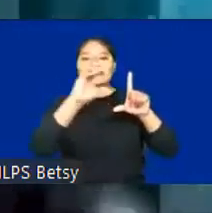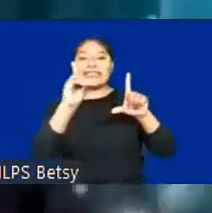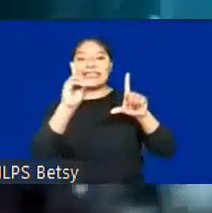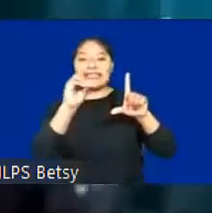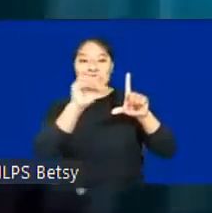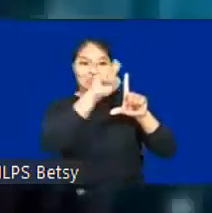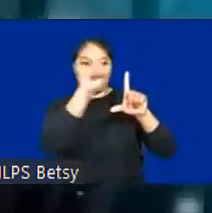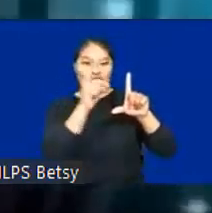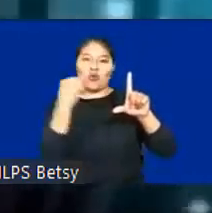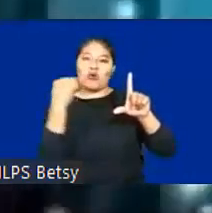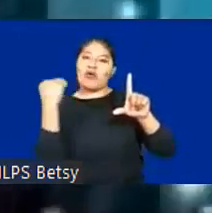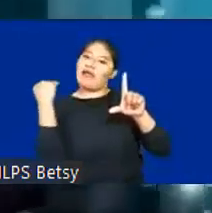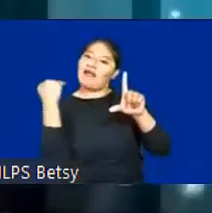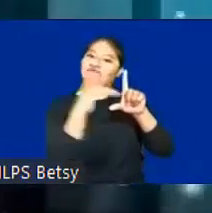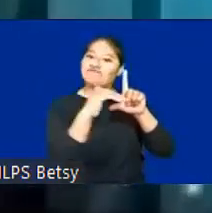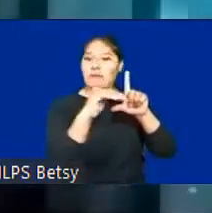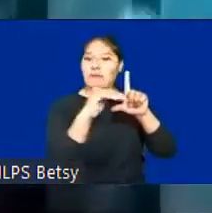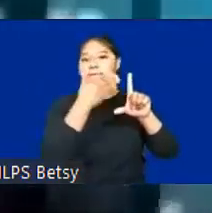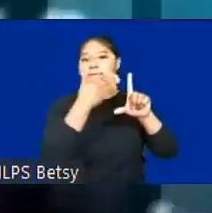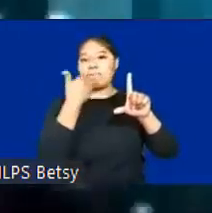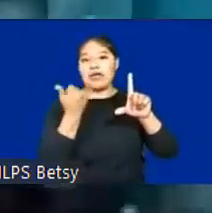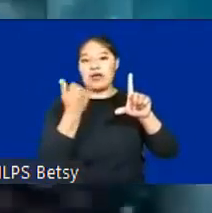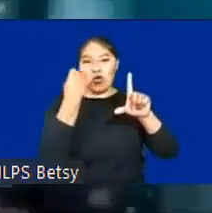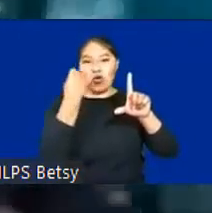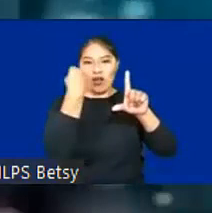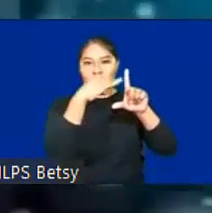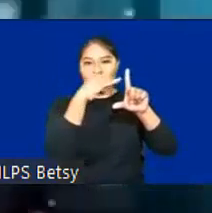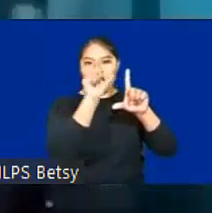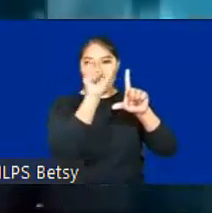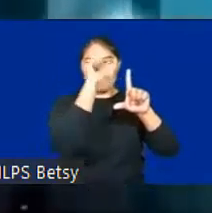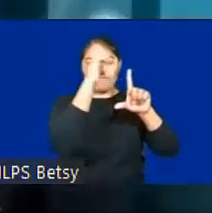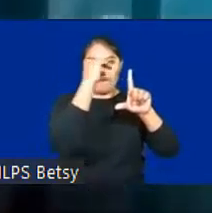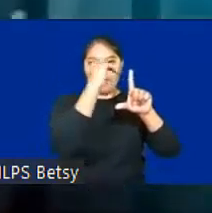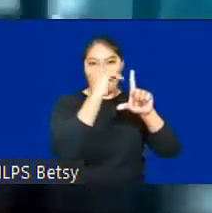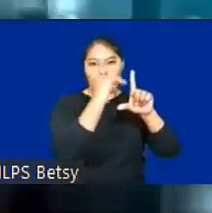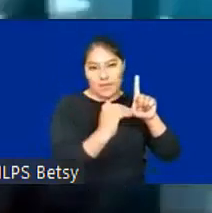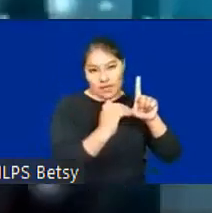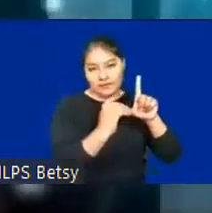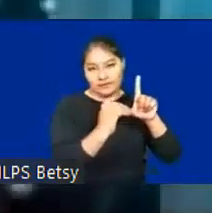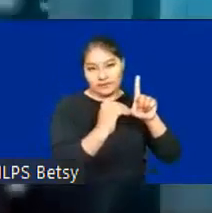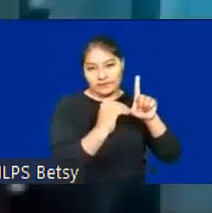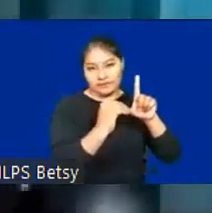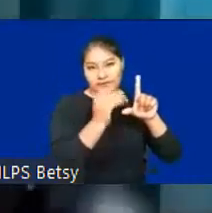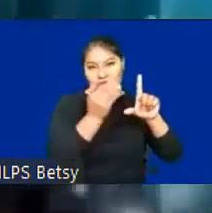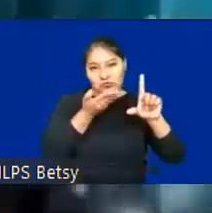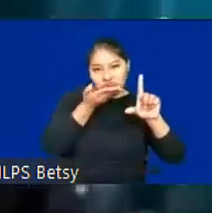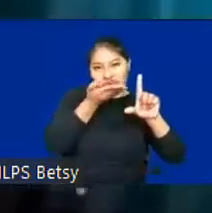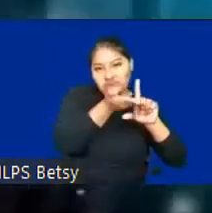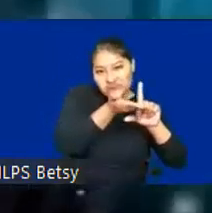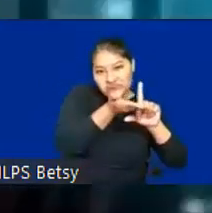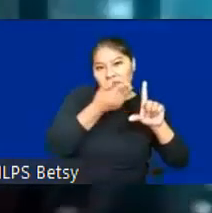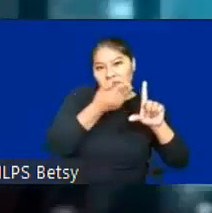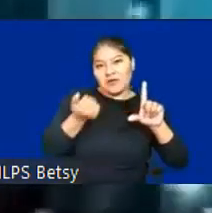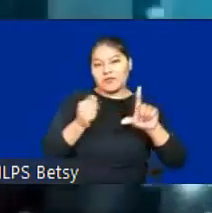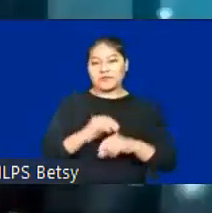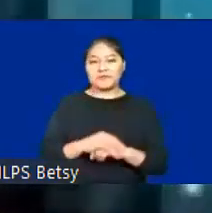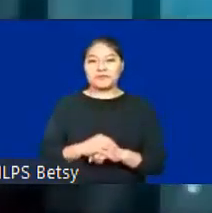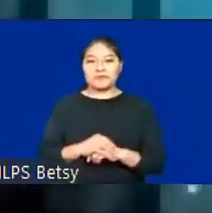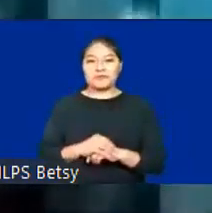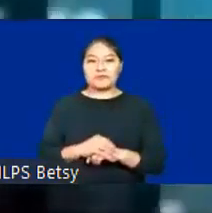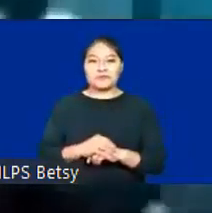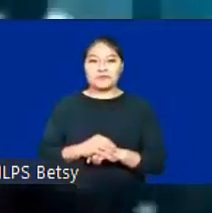trámites virtuales, casi, estaban cerca a los presenciales, ¿no? En el año 2021,